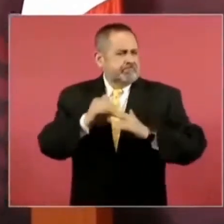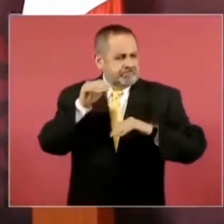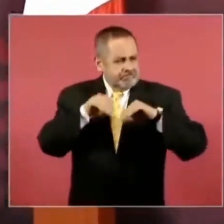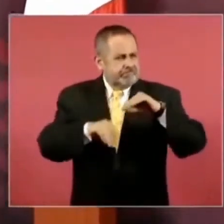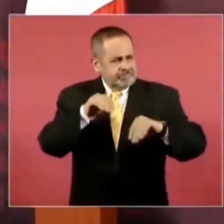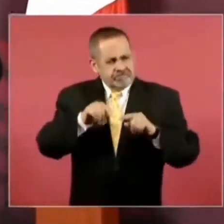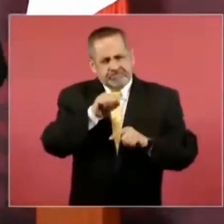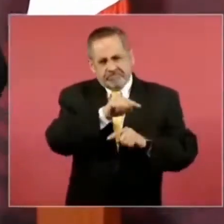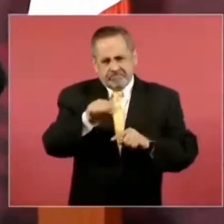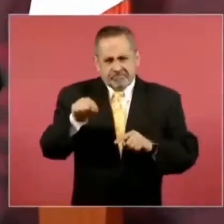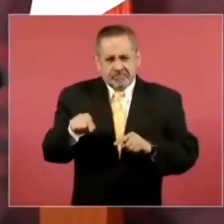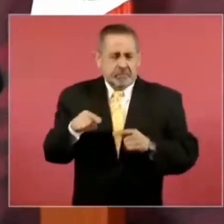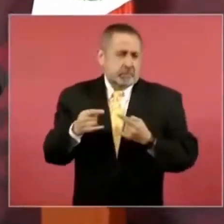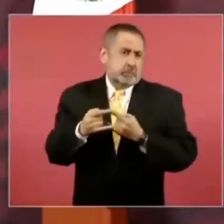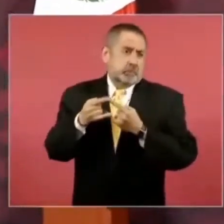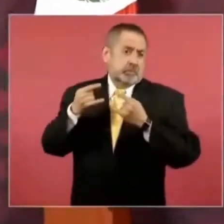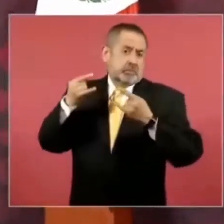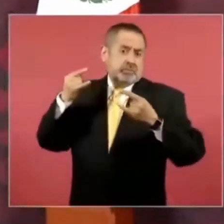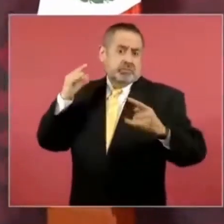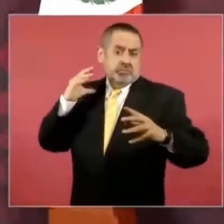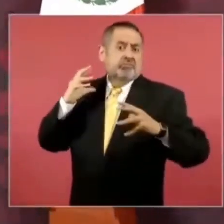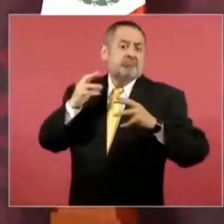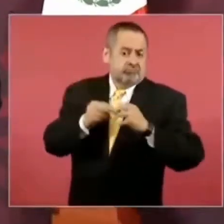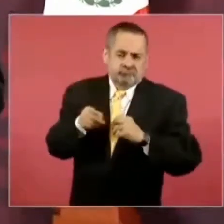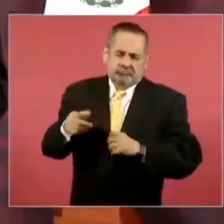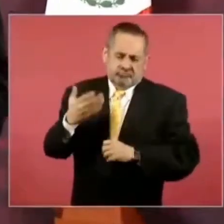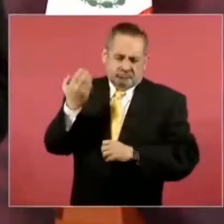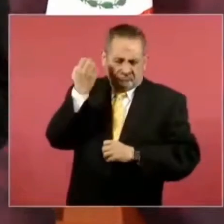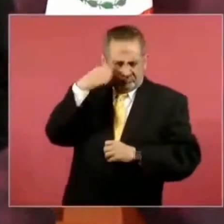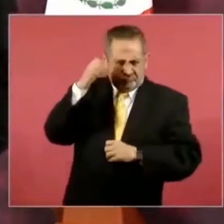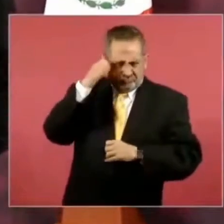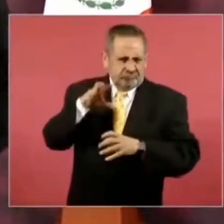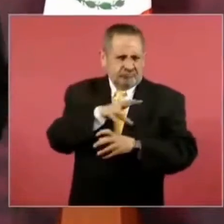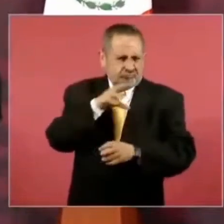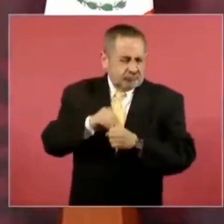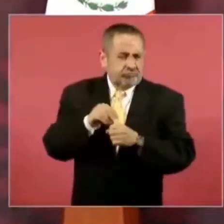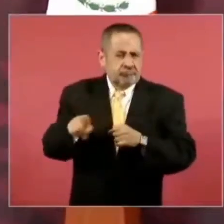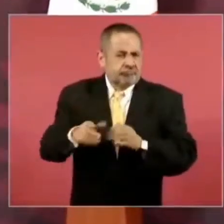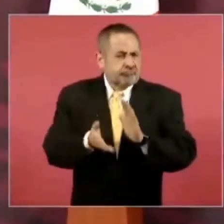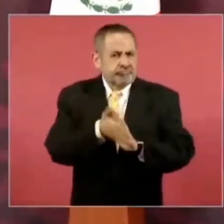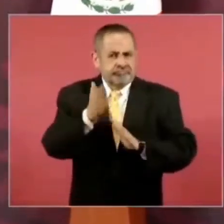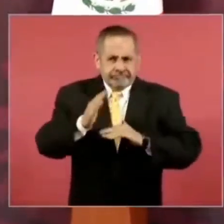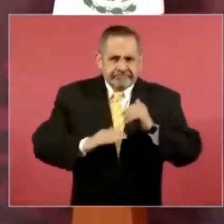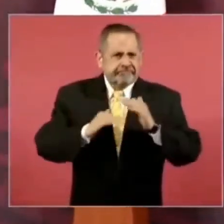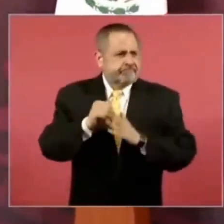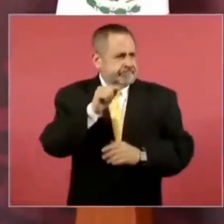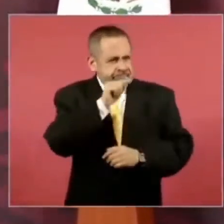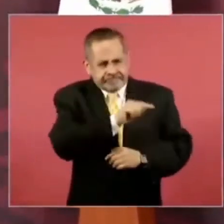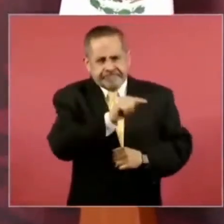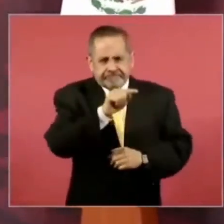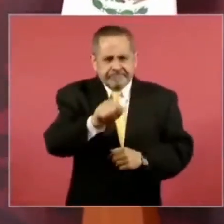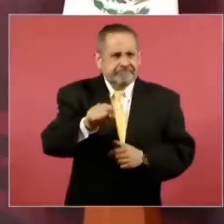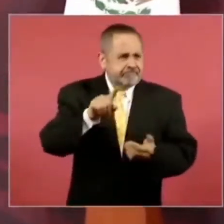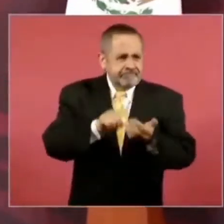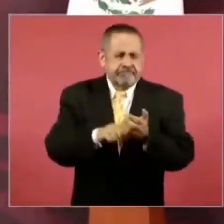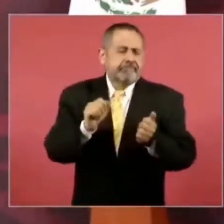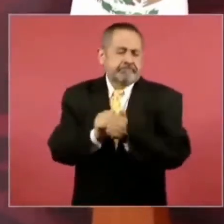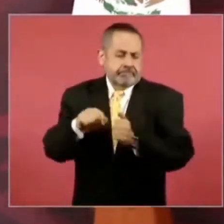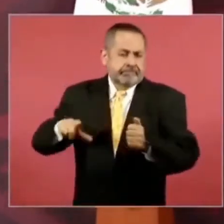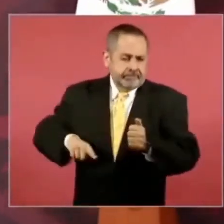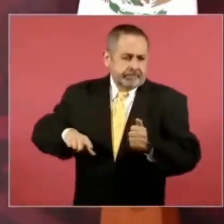con tanta historia en la construcción de obras públicas